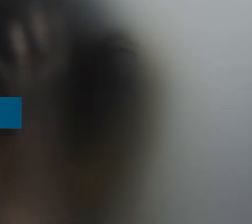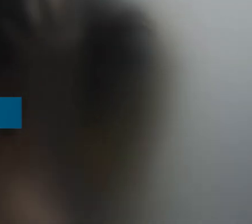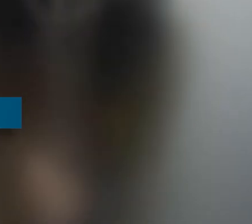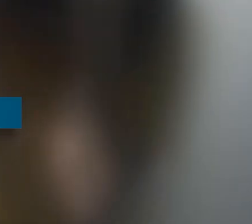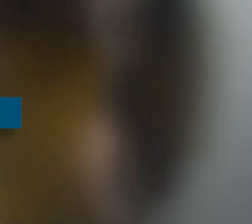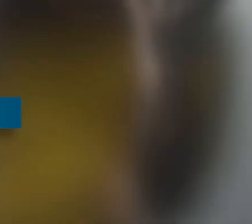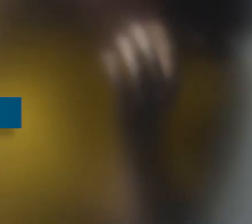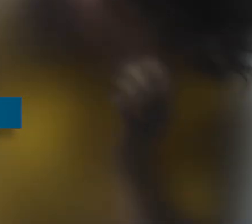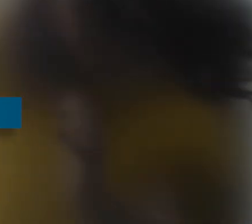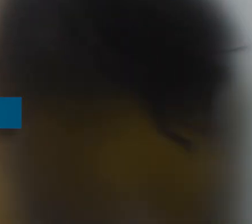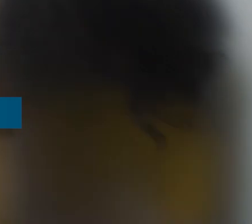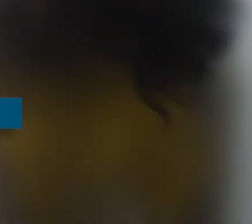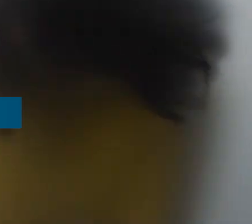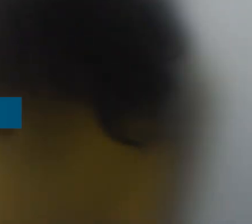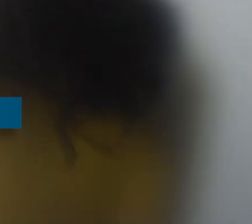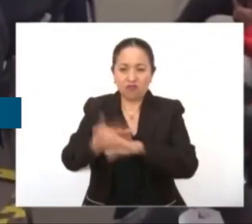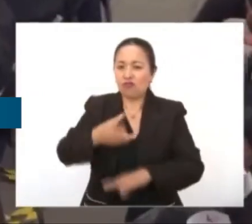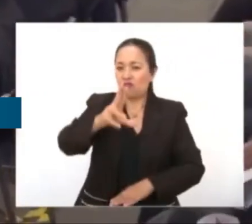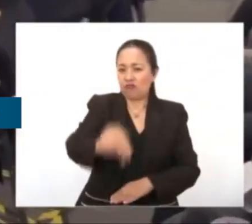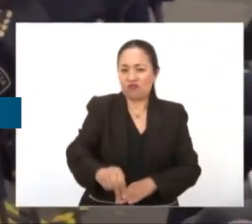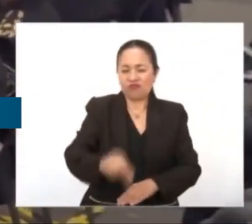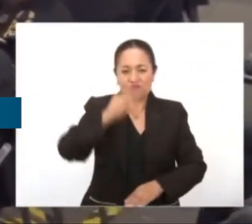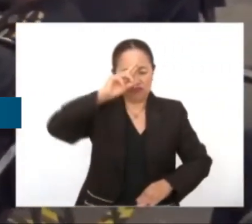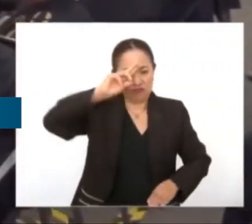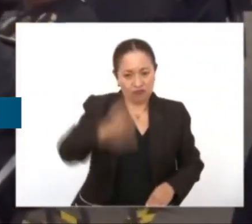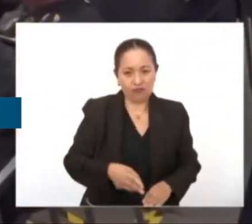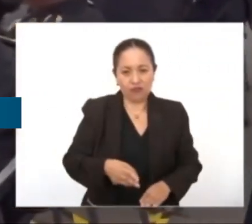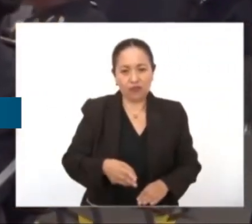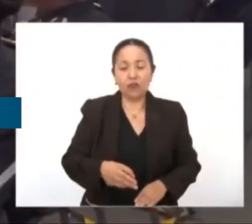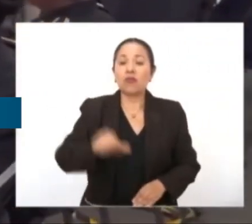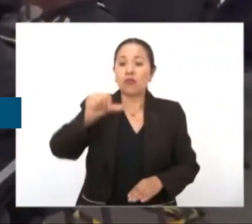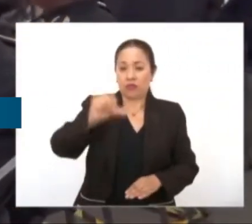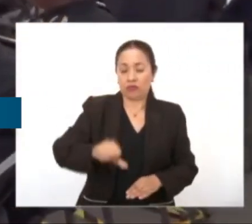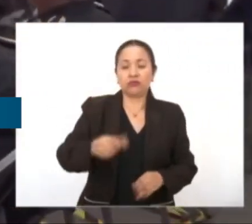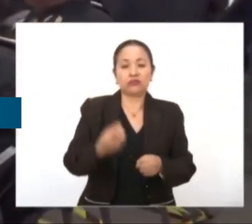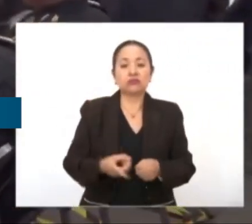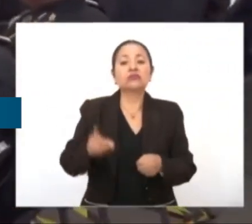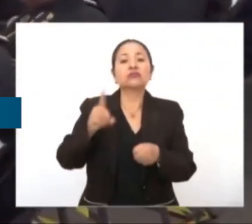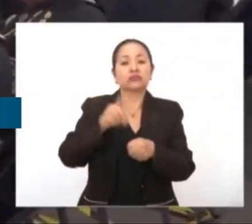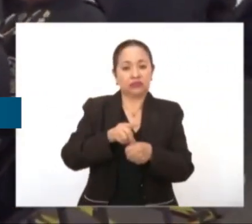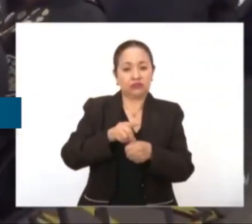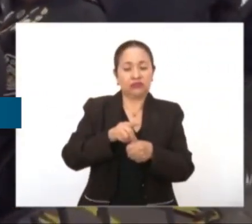en situación de violencia. Con estas medidas, el gobierno capitalino busca transformar la